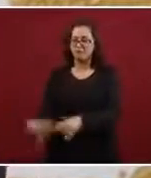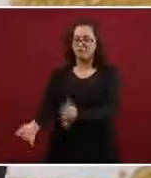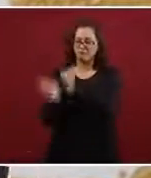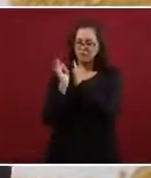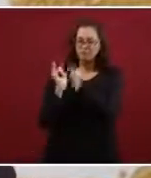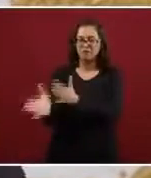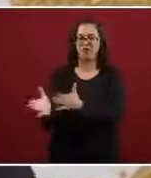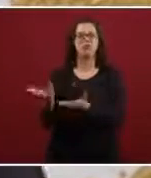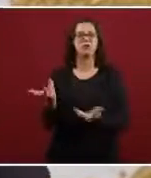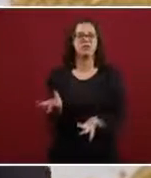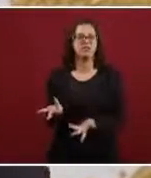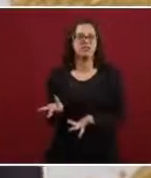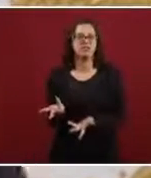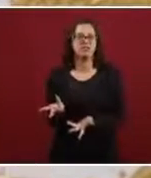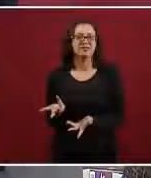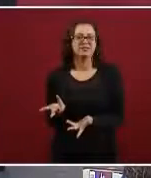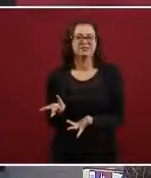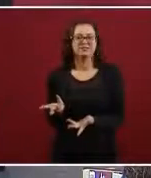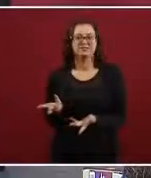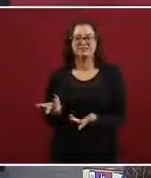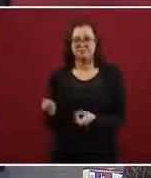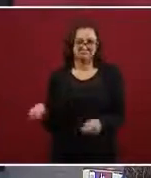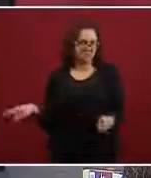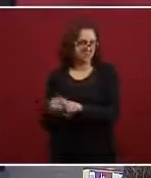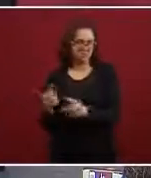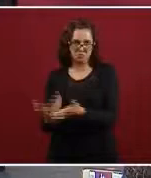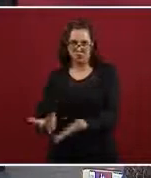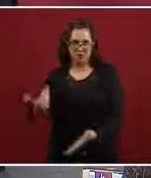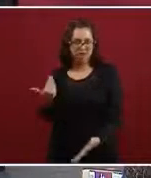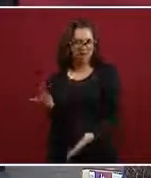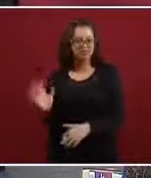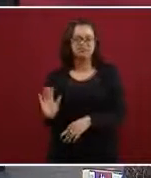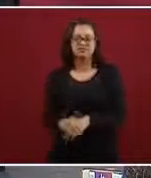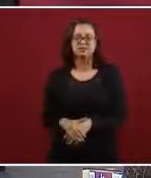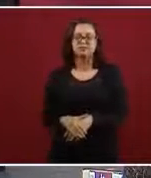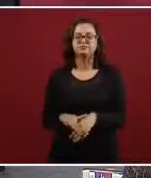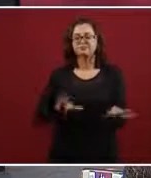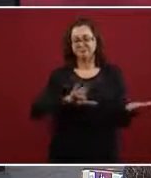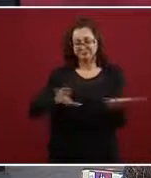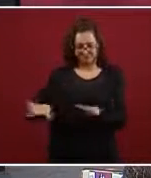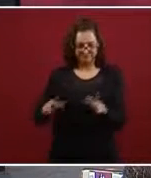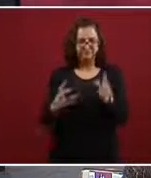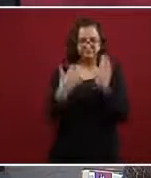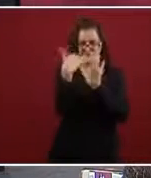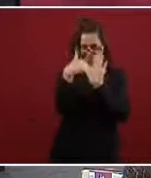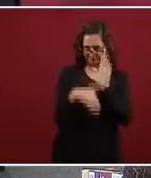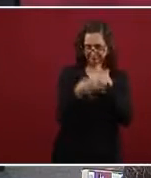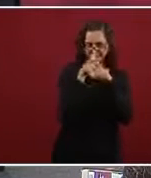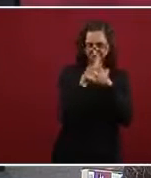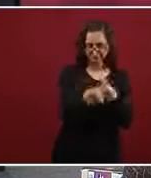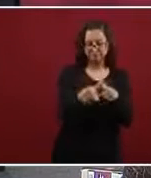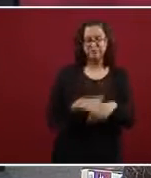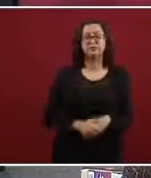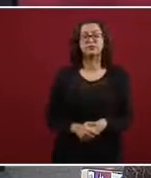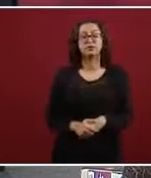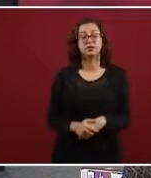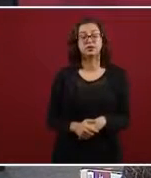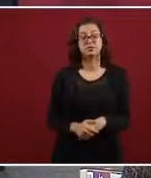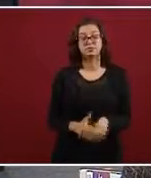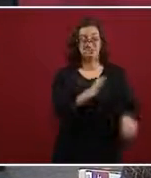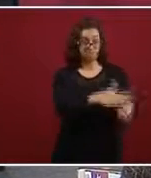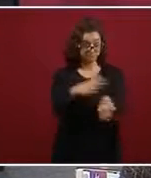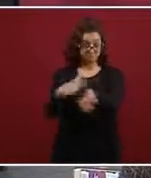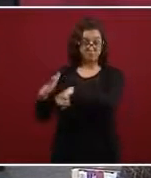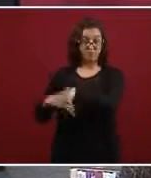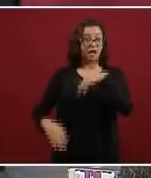que se hacían con anterioridad. En razón de lo anterior, les pido abstenerse por